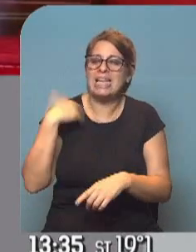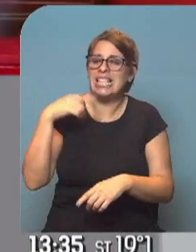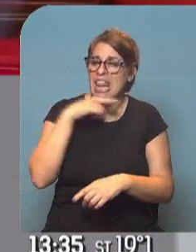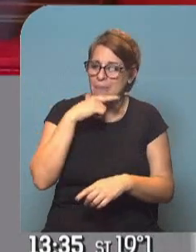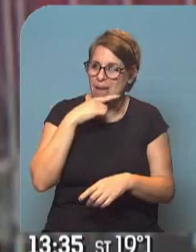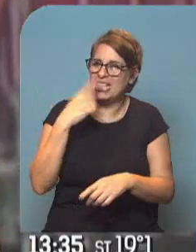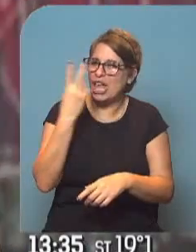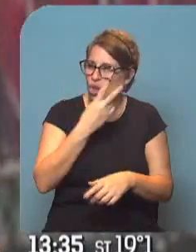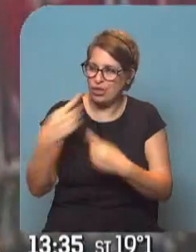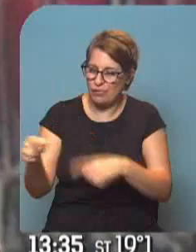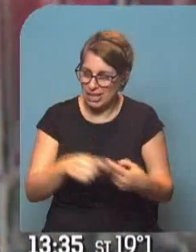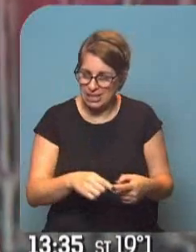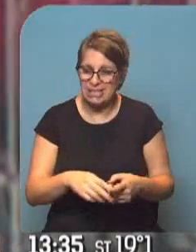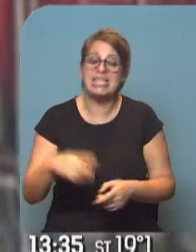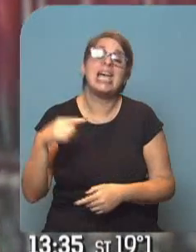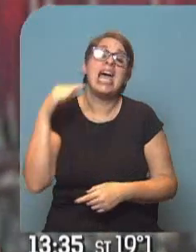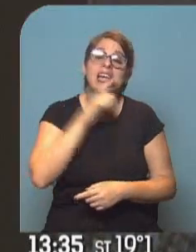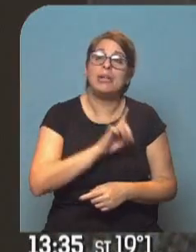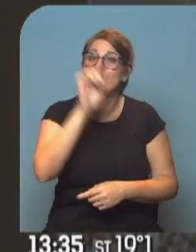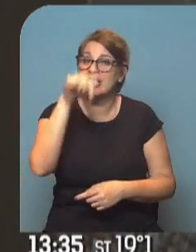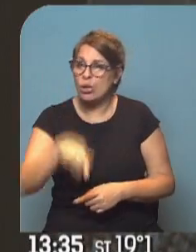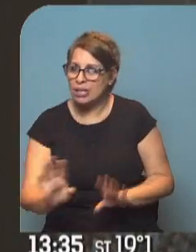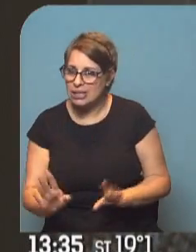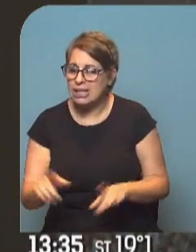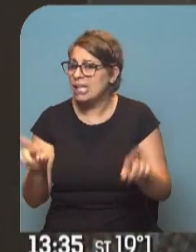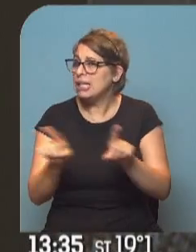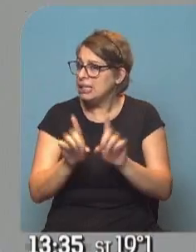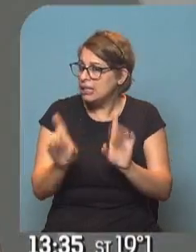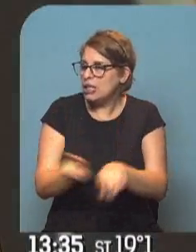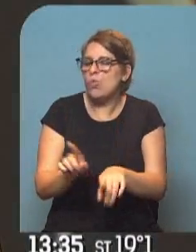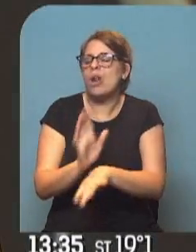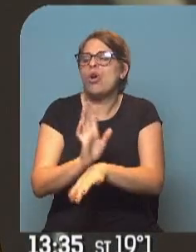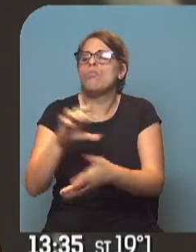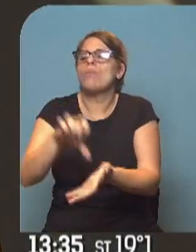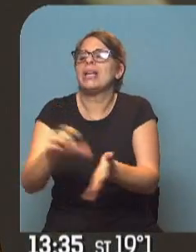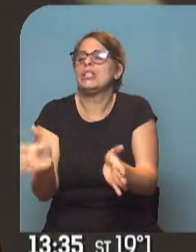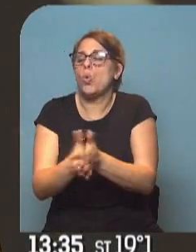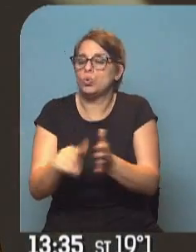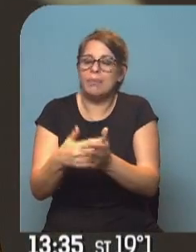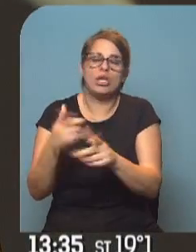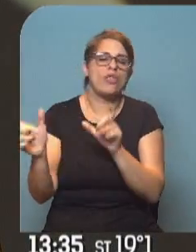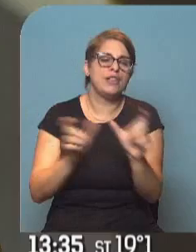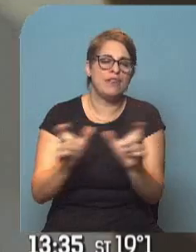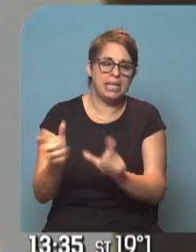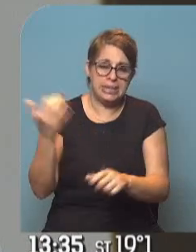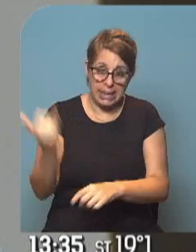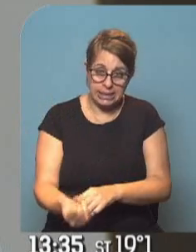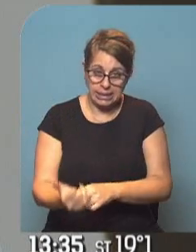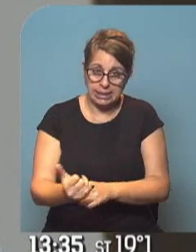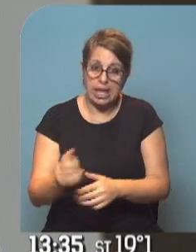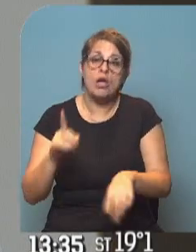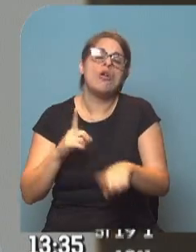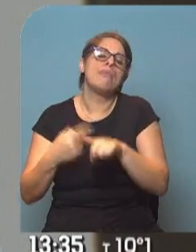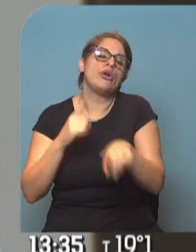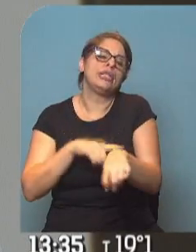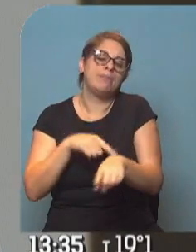iba a preguntar, con Alemania Occidental y Alemania Oriental, que también fue un proceso de anexión. Claro, pero hay que establecer esas diferencias, ¿no? En términos de tiempo,